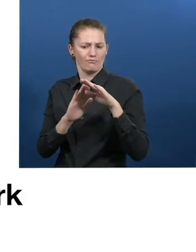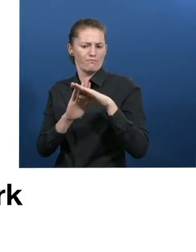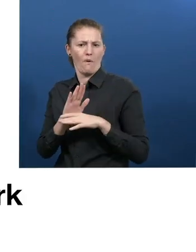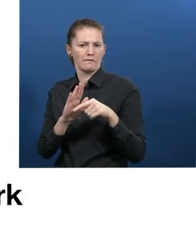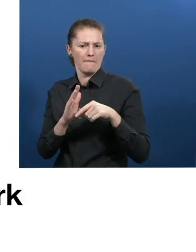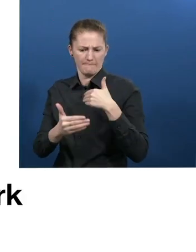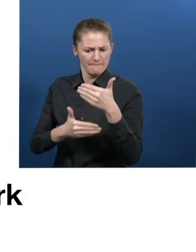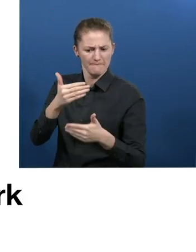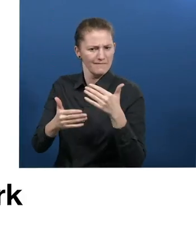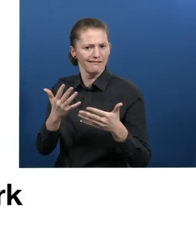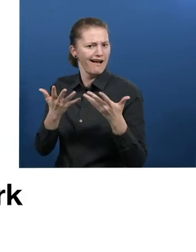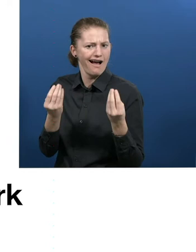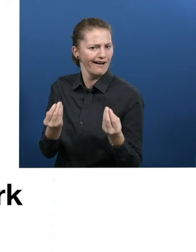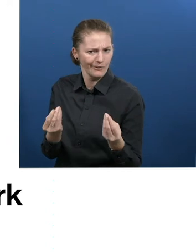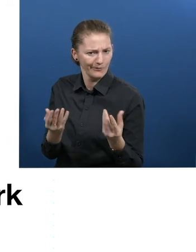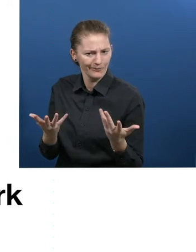Work program work?